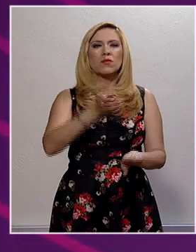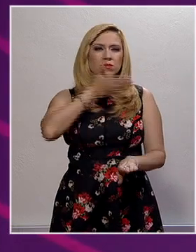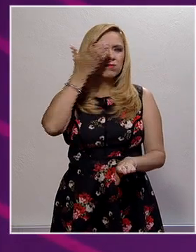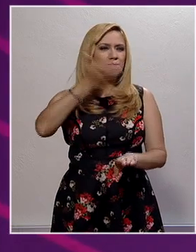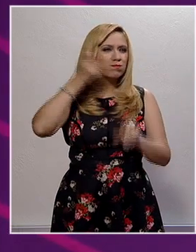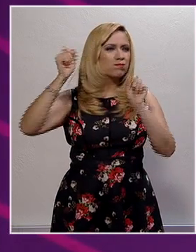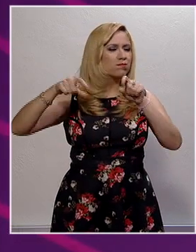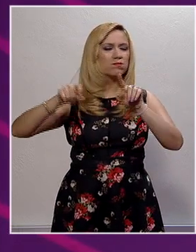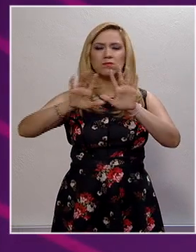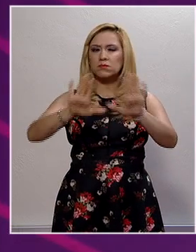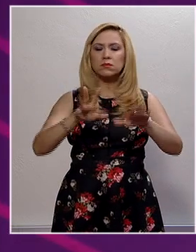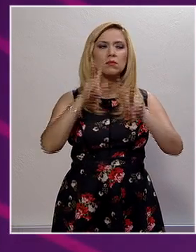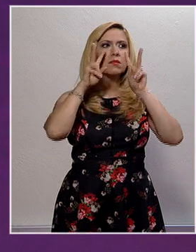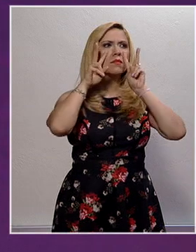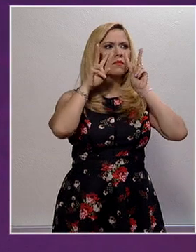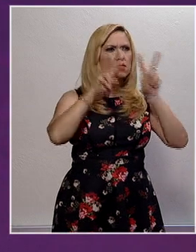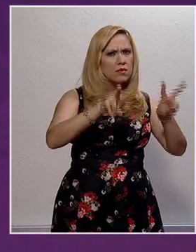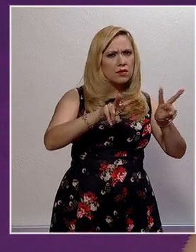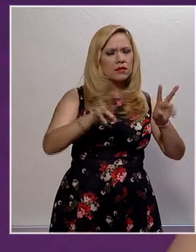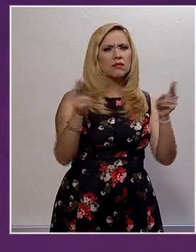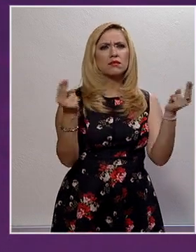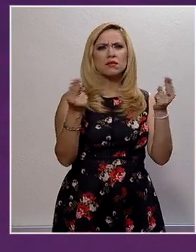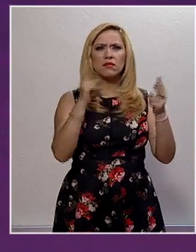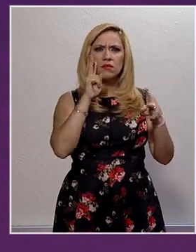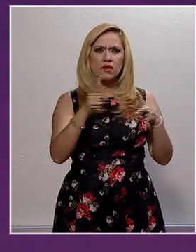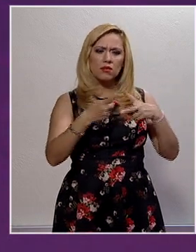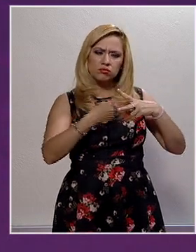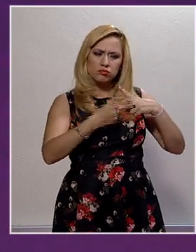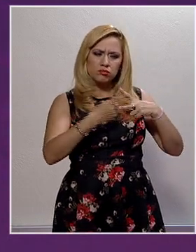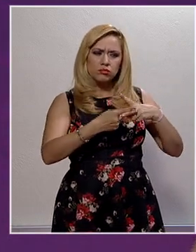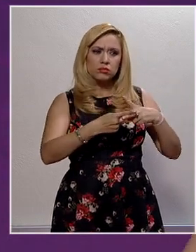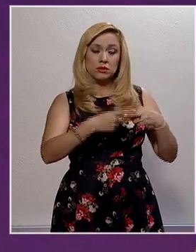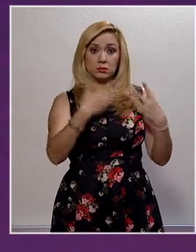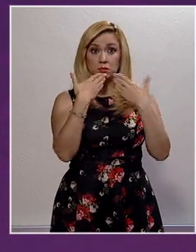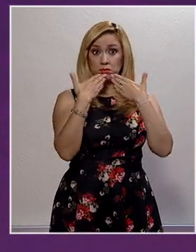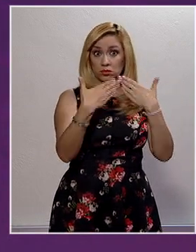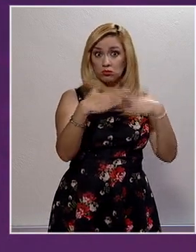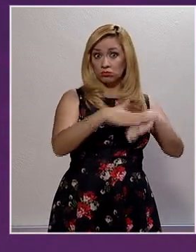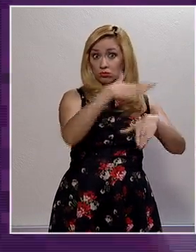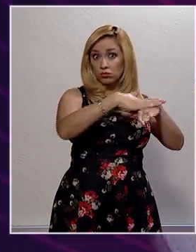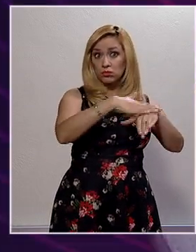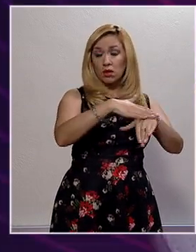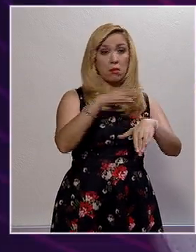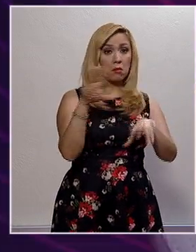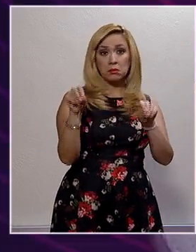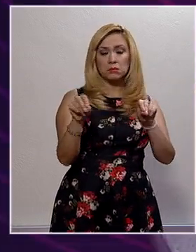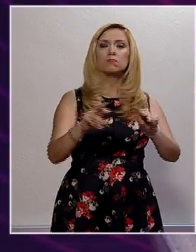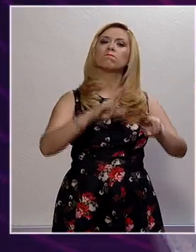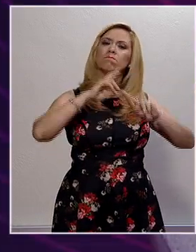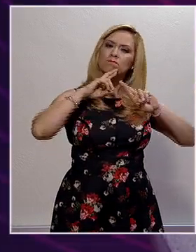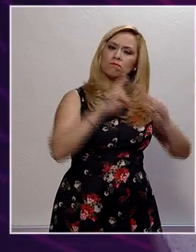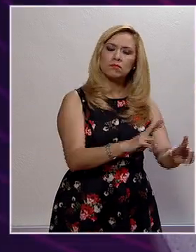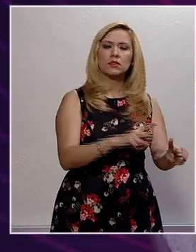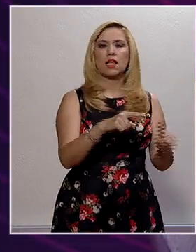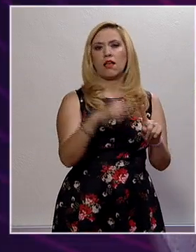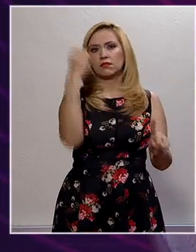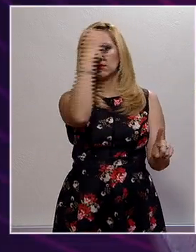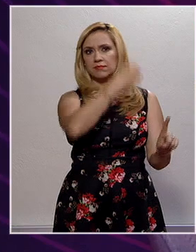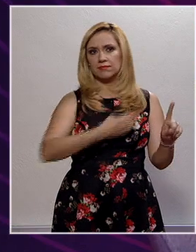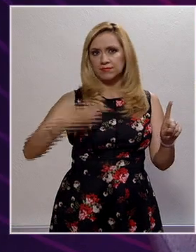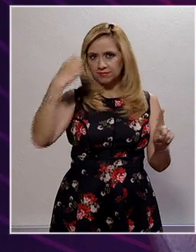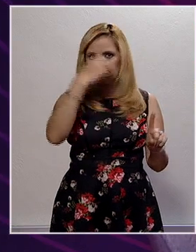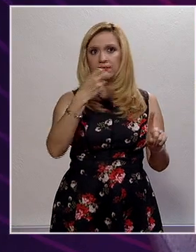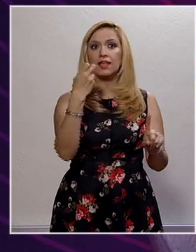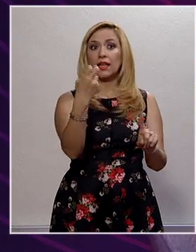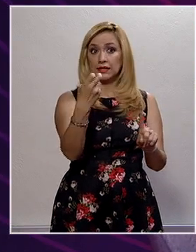y ojalá pues midamos qué impacto o no están teniendo y responder conforme a ese diagnóstico.